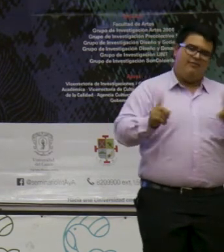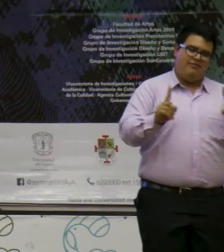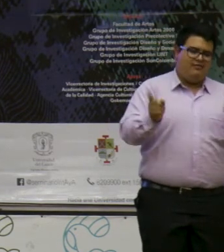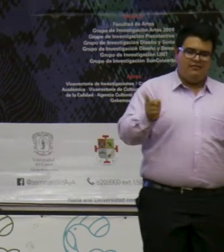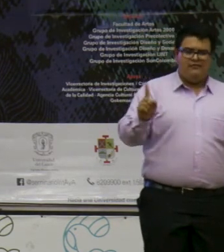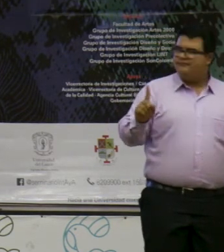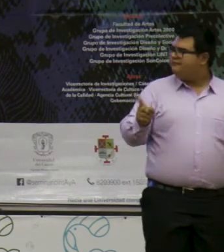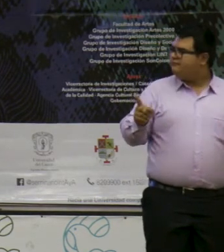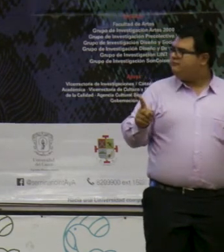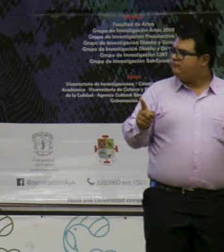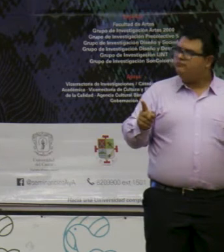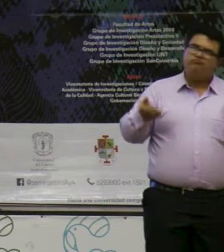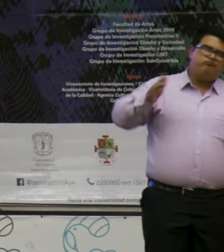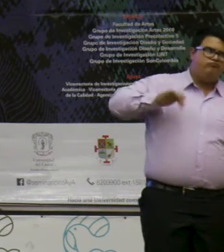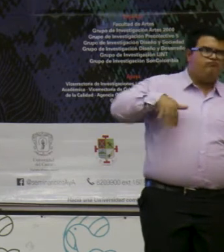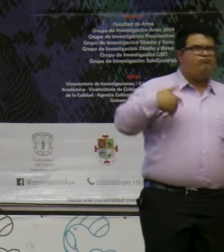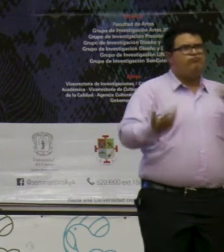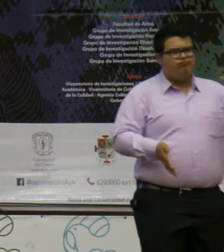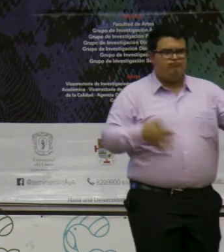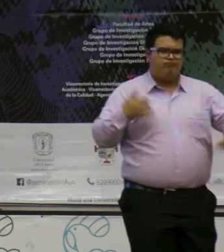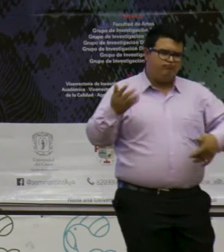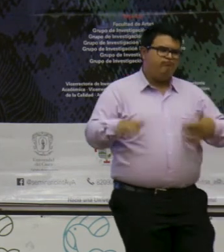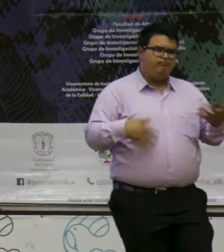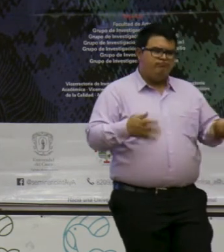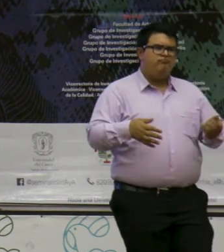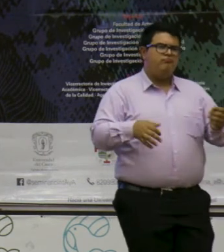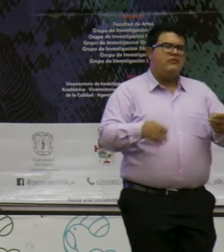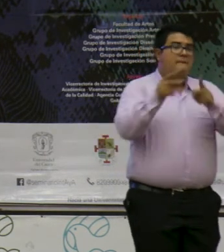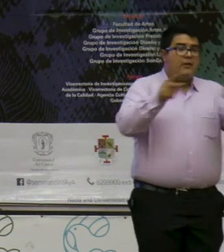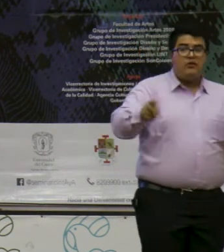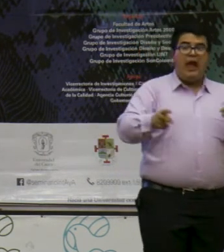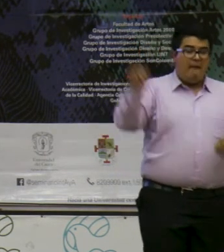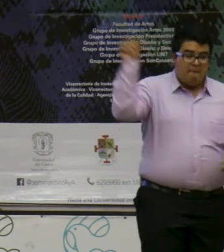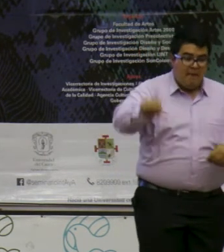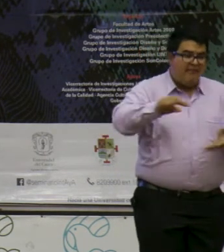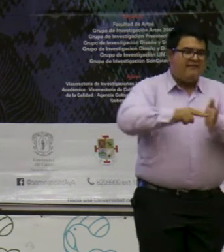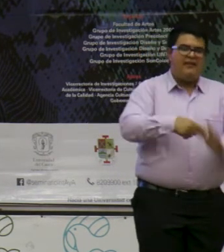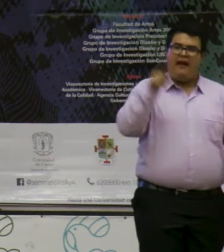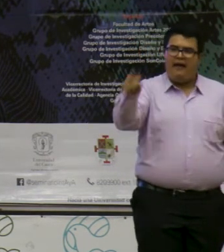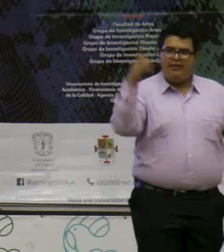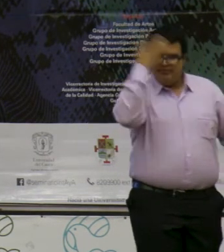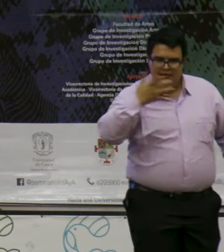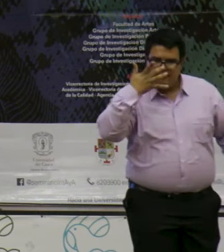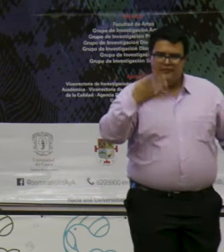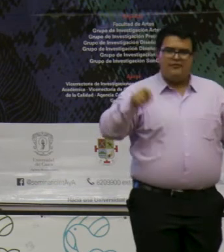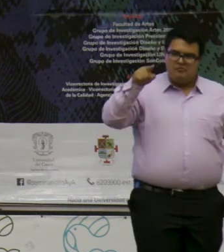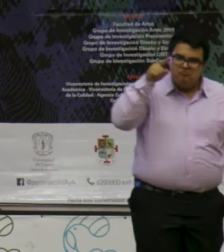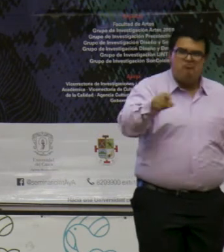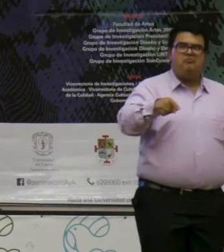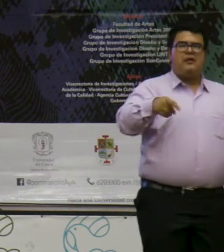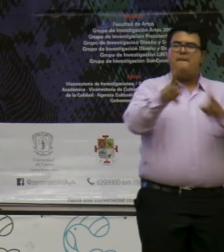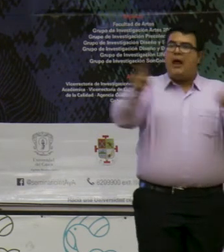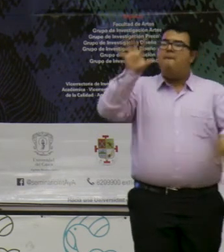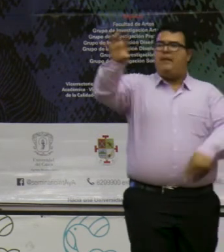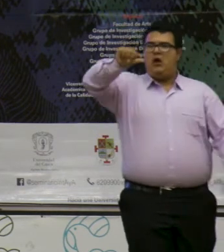carrera, cómo regularmente los criminales eran negros o inmigrantes. O sea, era súper coincidente.